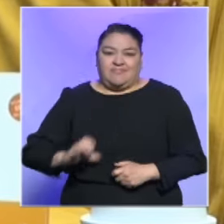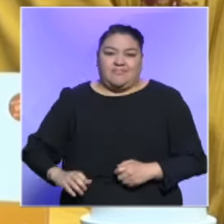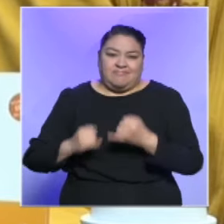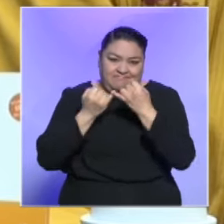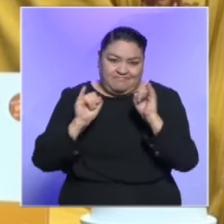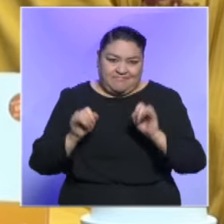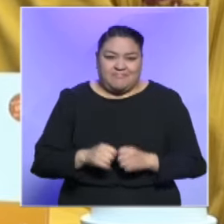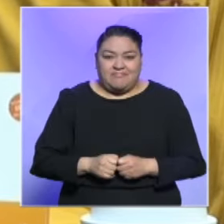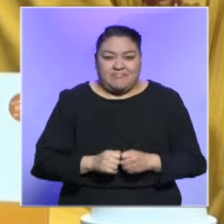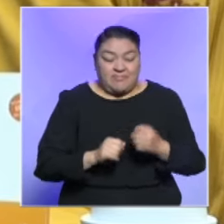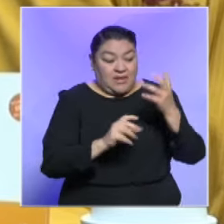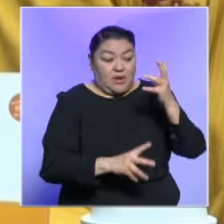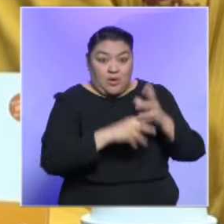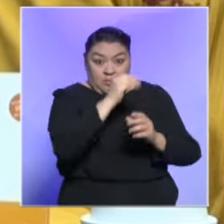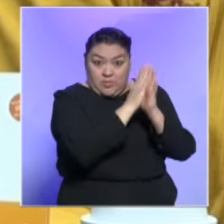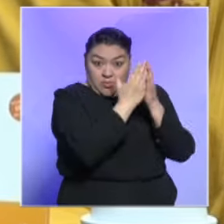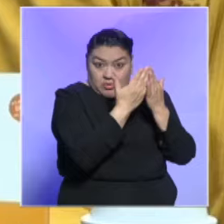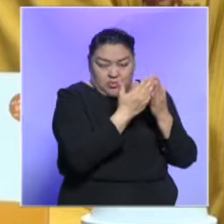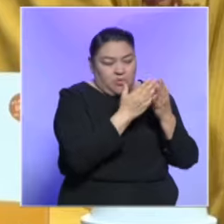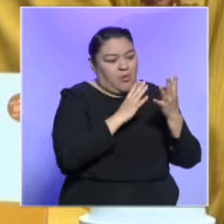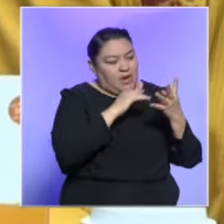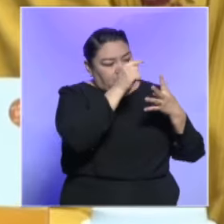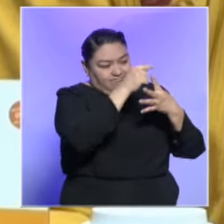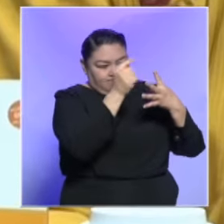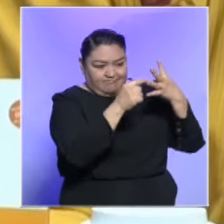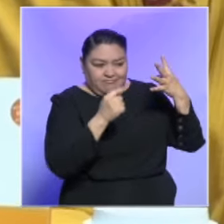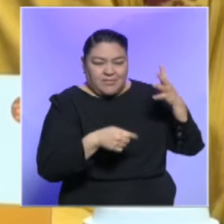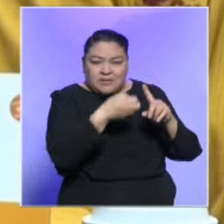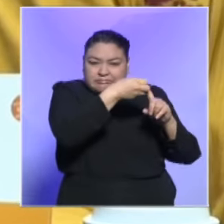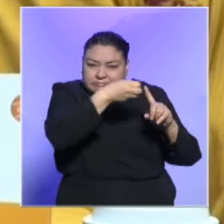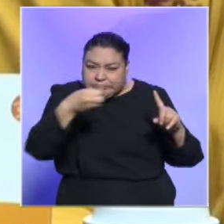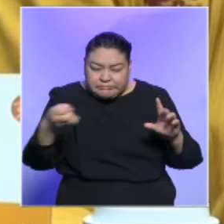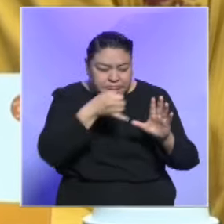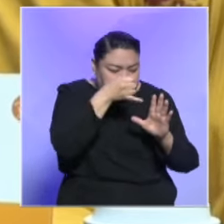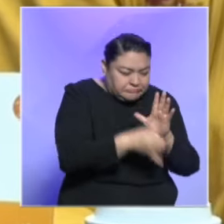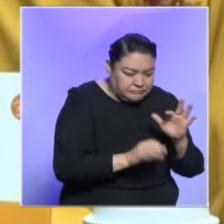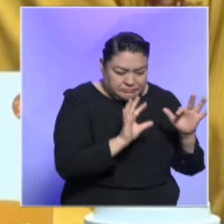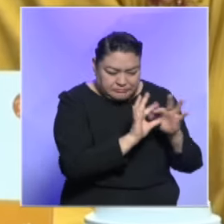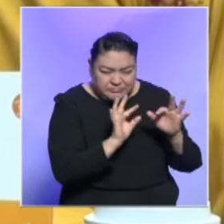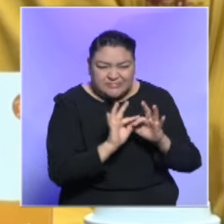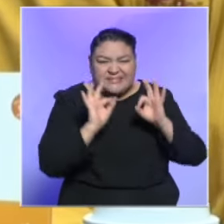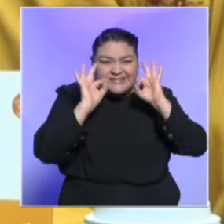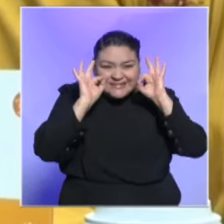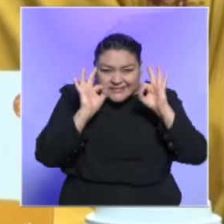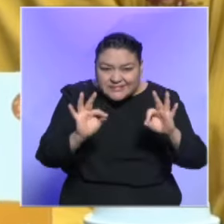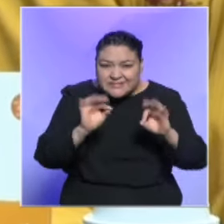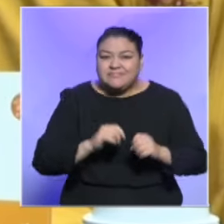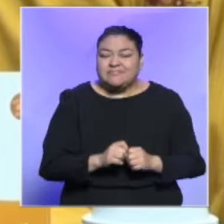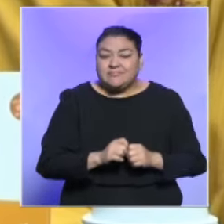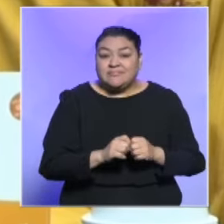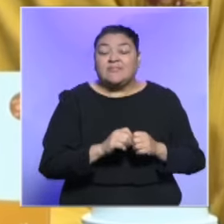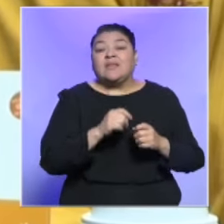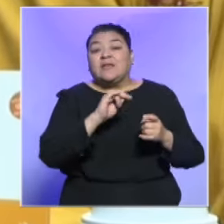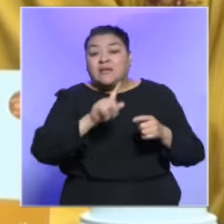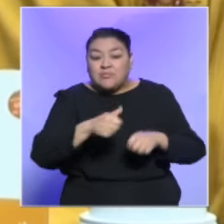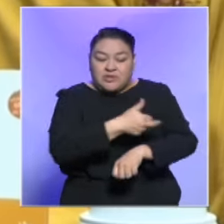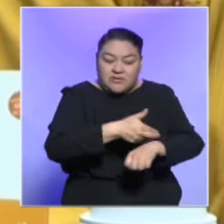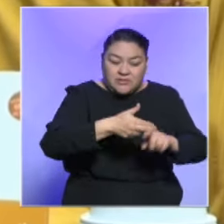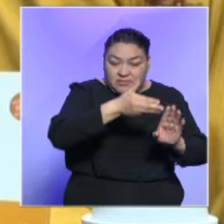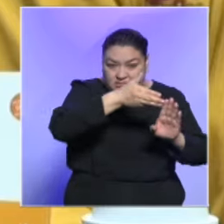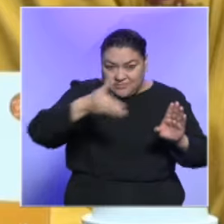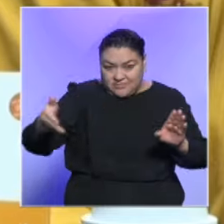El libro hace ese recorrido histórico y normativo muy detallado y valioso, y tras desglosar el proceso vivido a